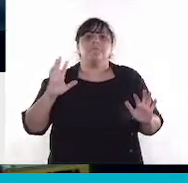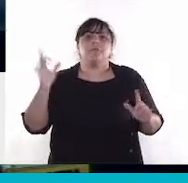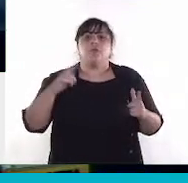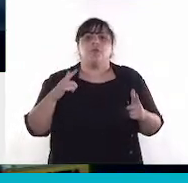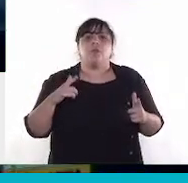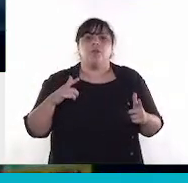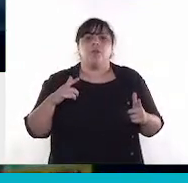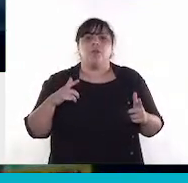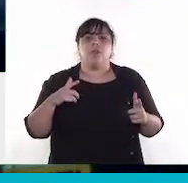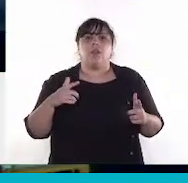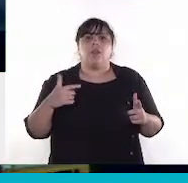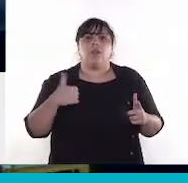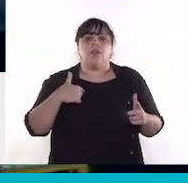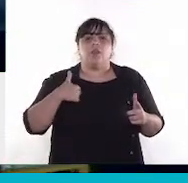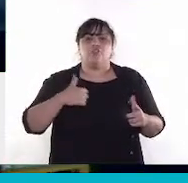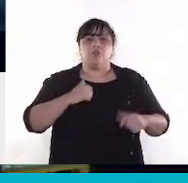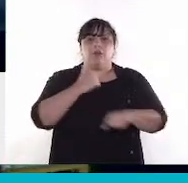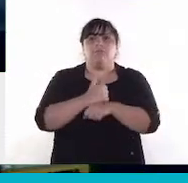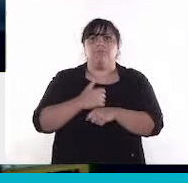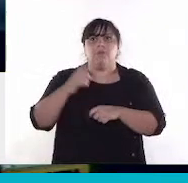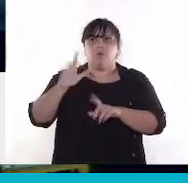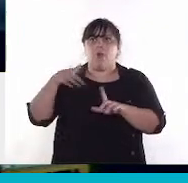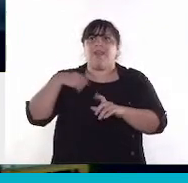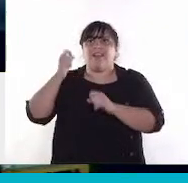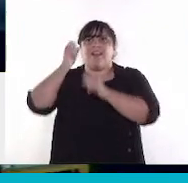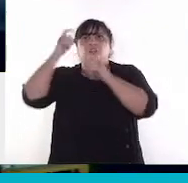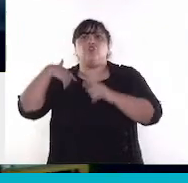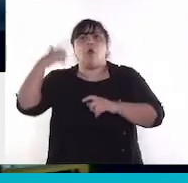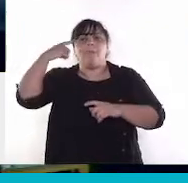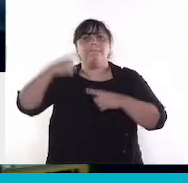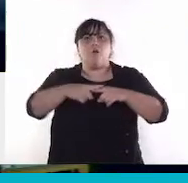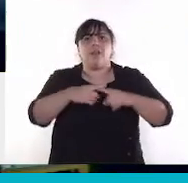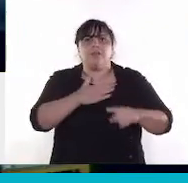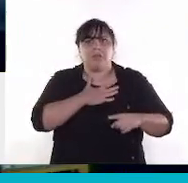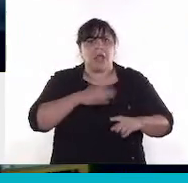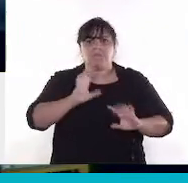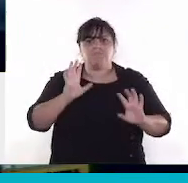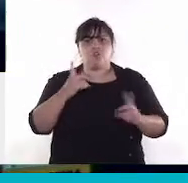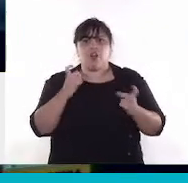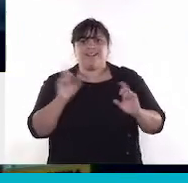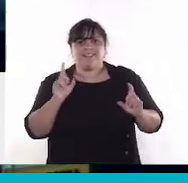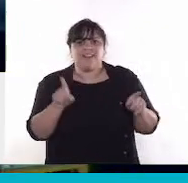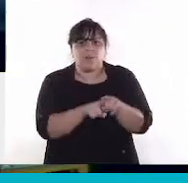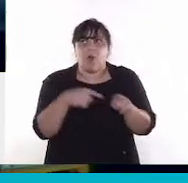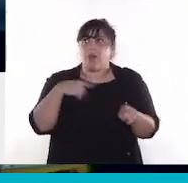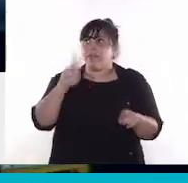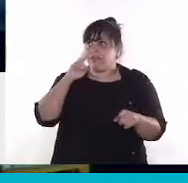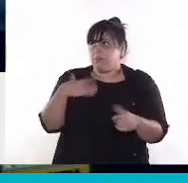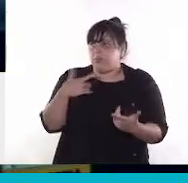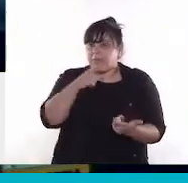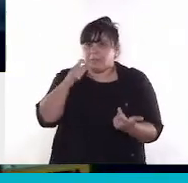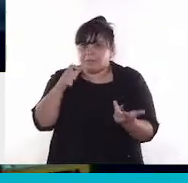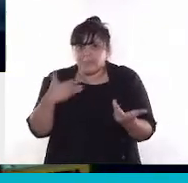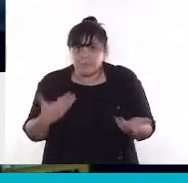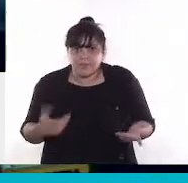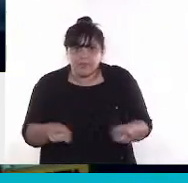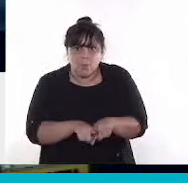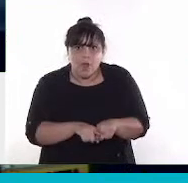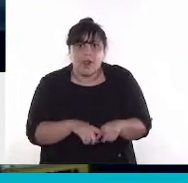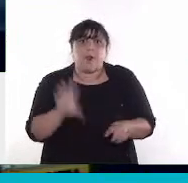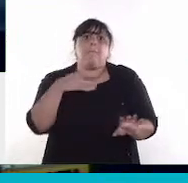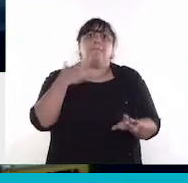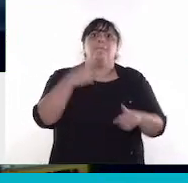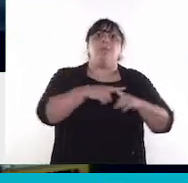una posición ideológica en la respuesta. Si uno a ese discurso lo rebate con